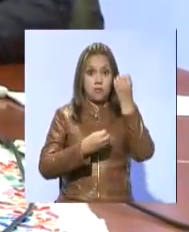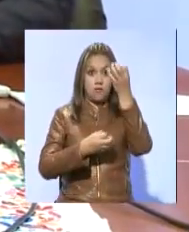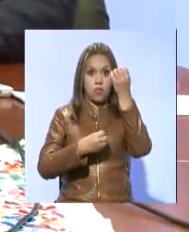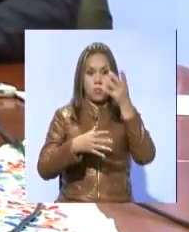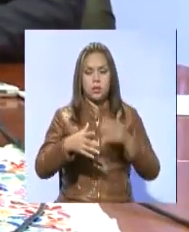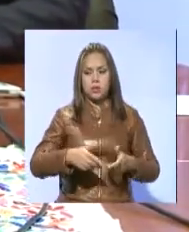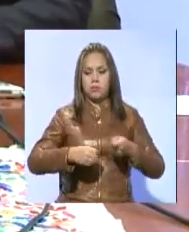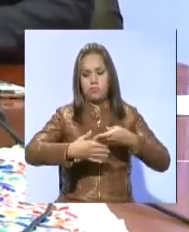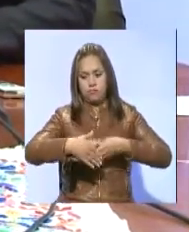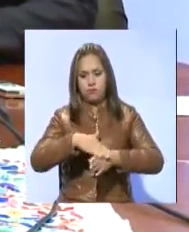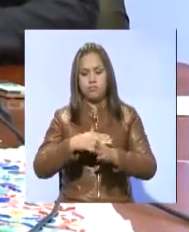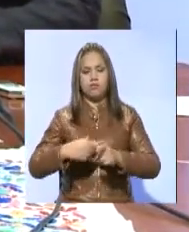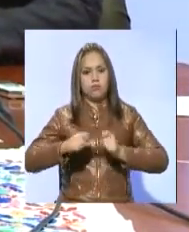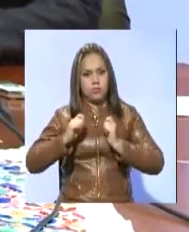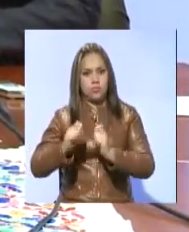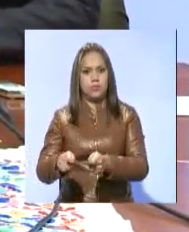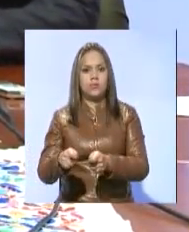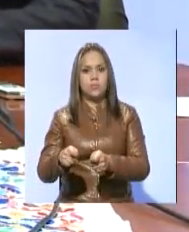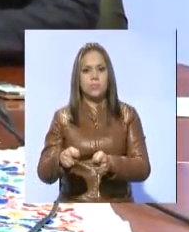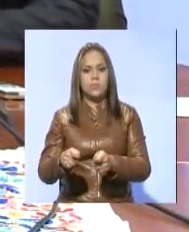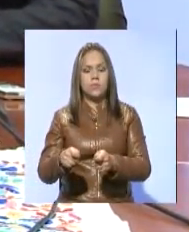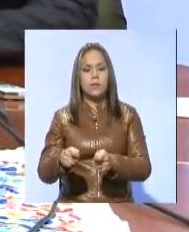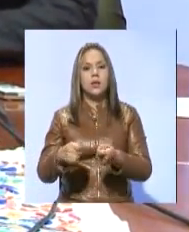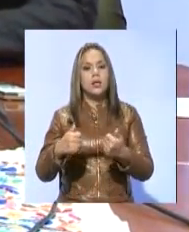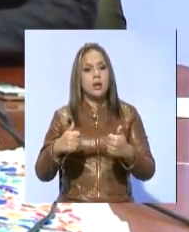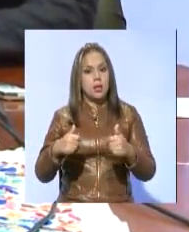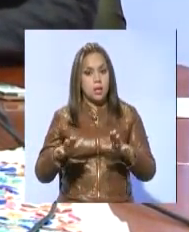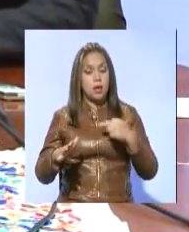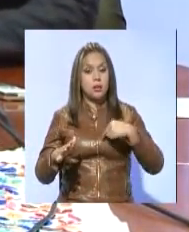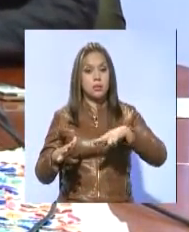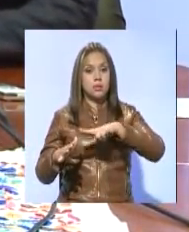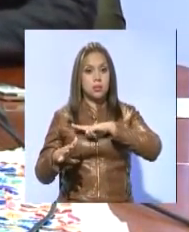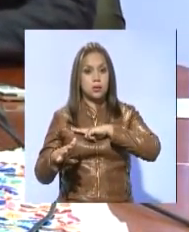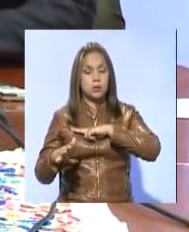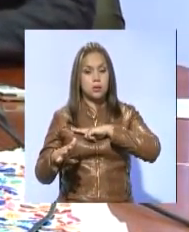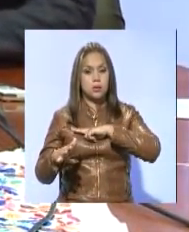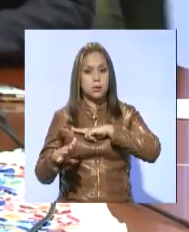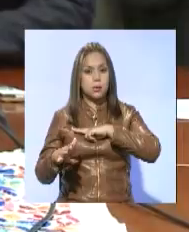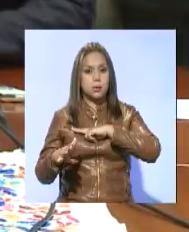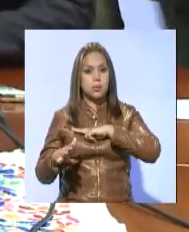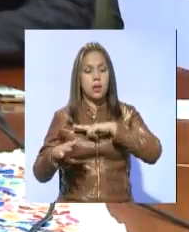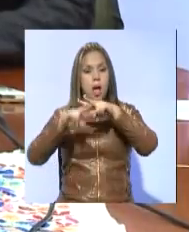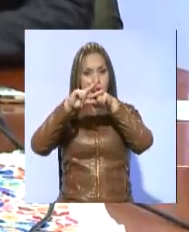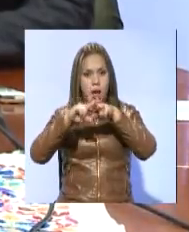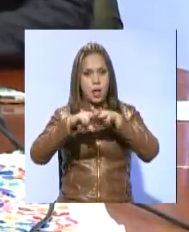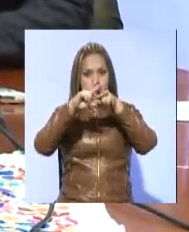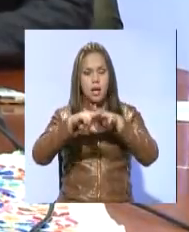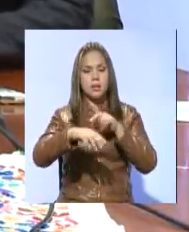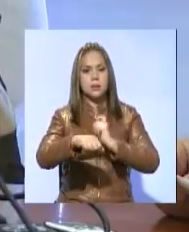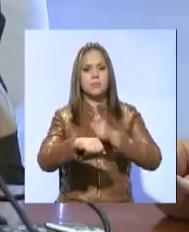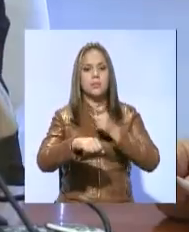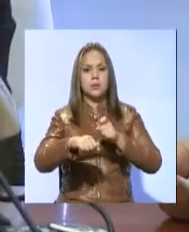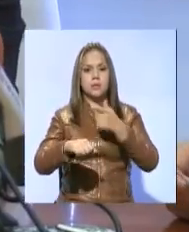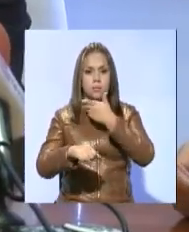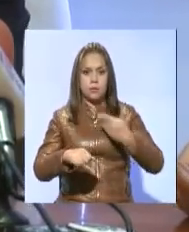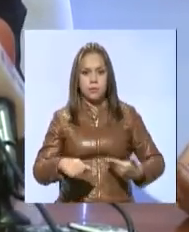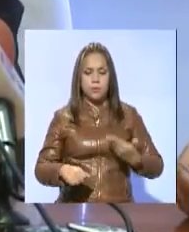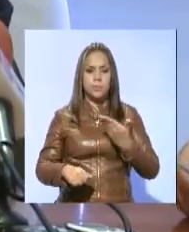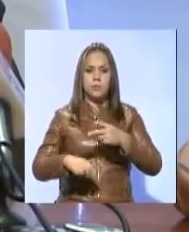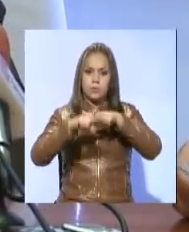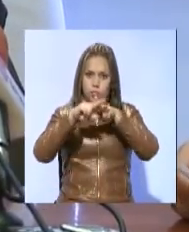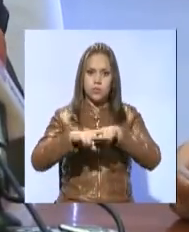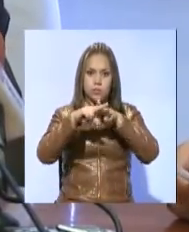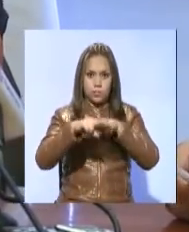información y al mismo tiempo vamos a proceder a hacer un análisis específico en la presidencia. El titular